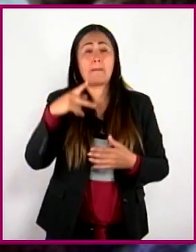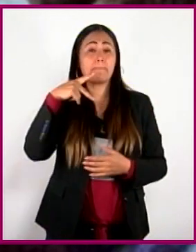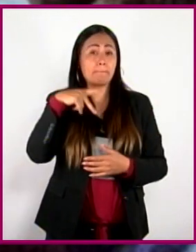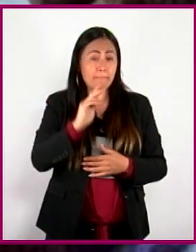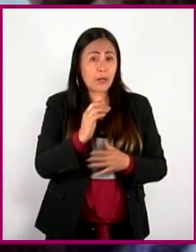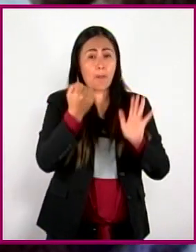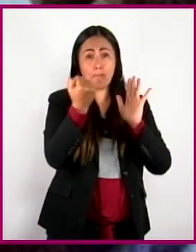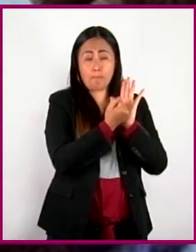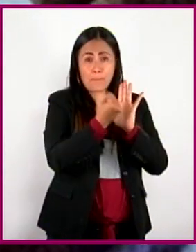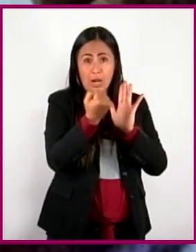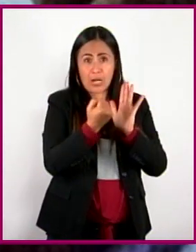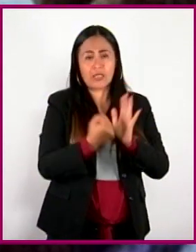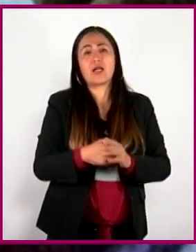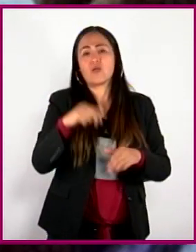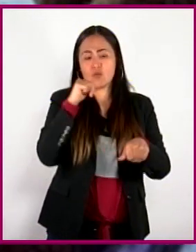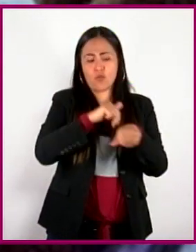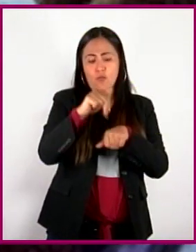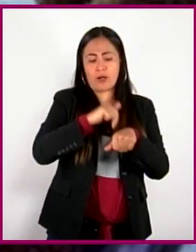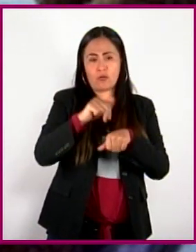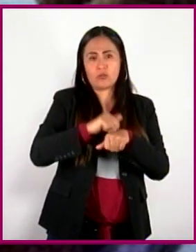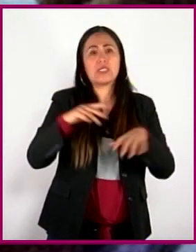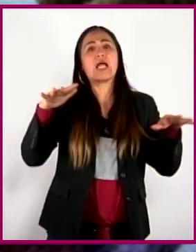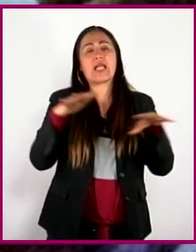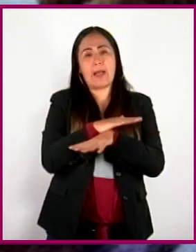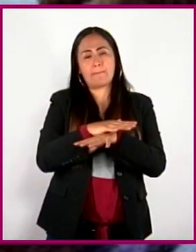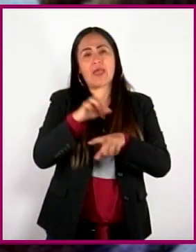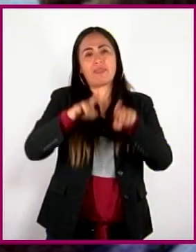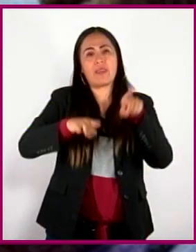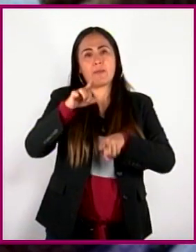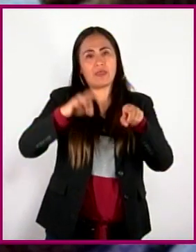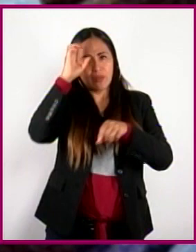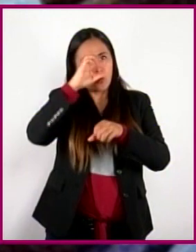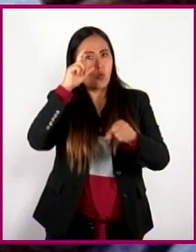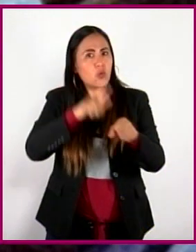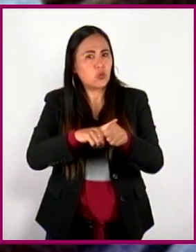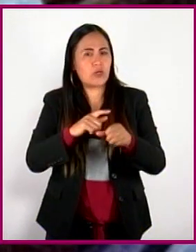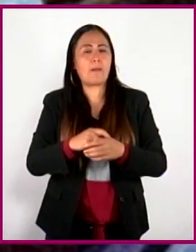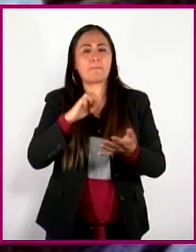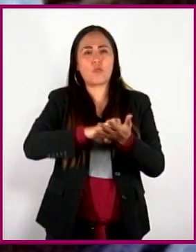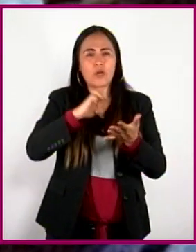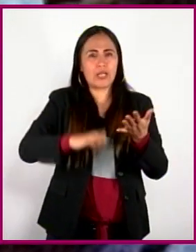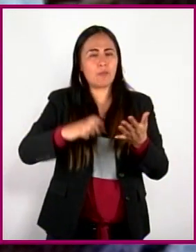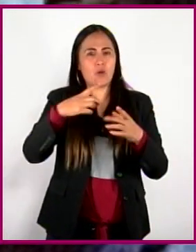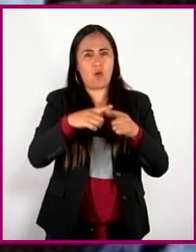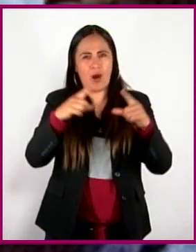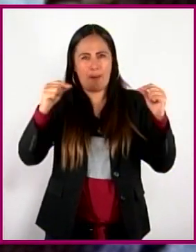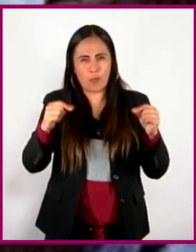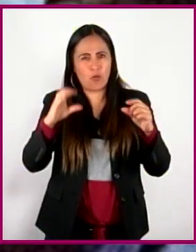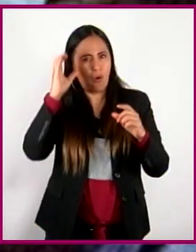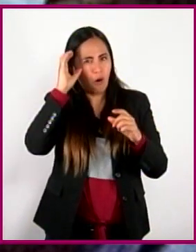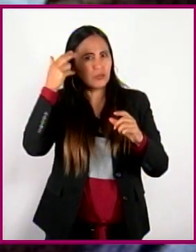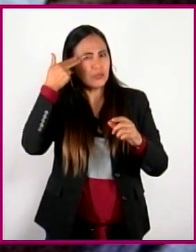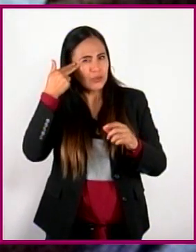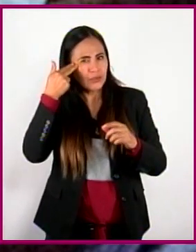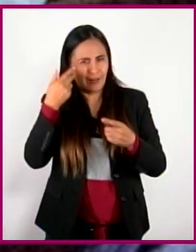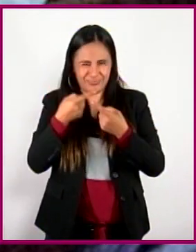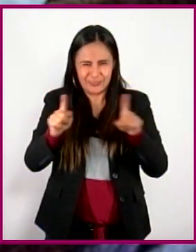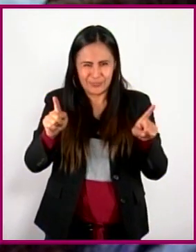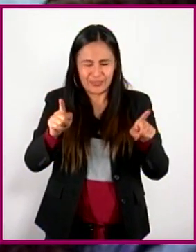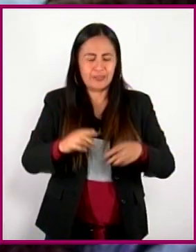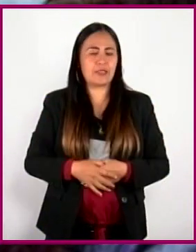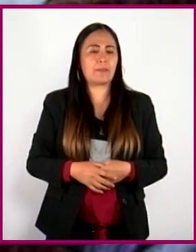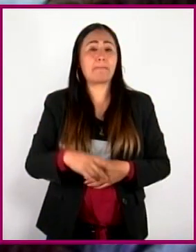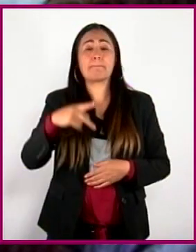los símbolos de los números pueden cambiar dependiendo de la cultura. Por ejemplo, la japonesa o la china. Sin embargo,